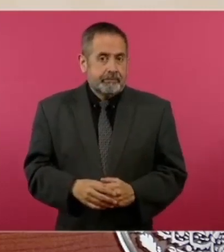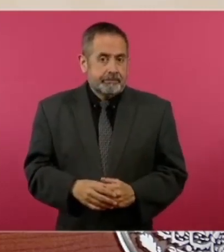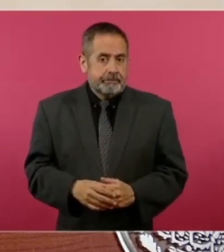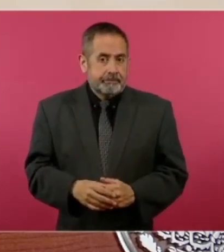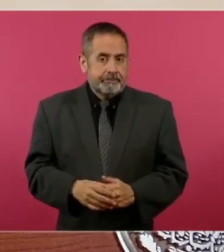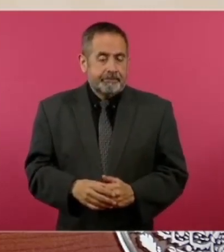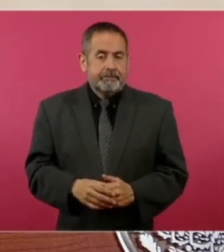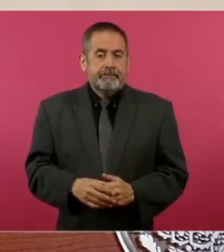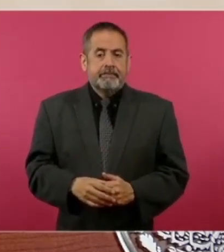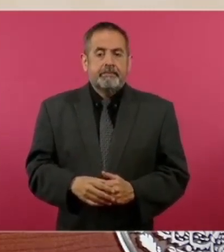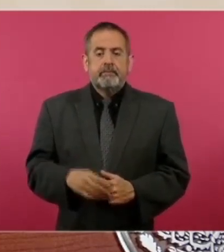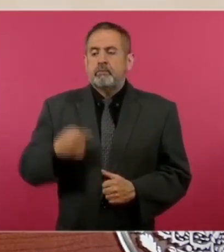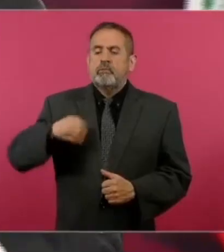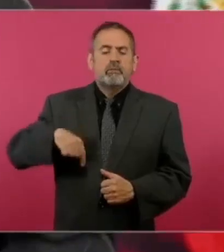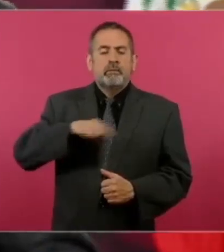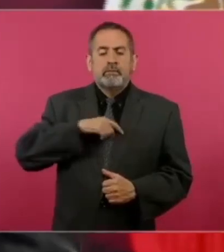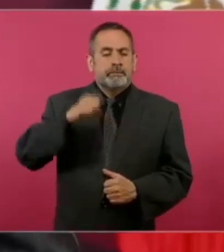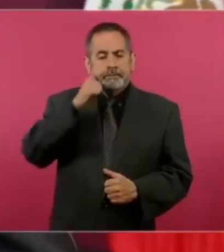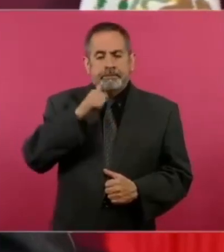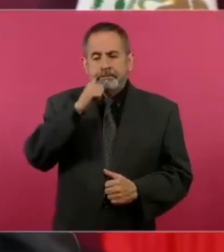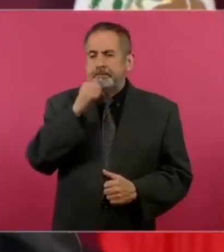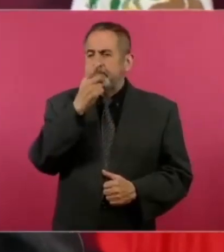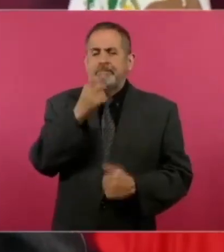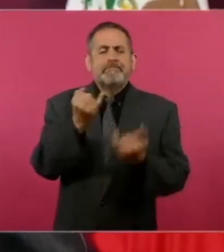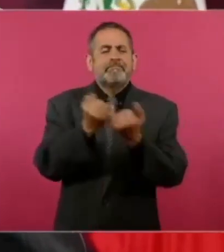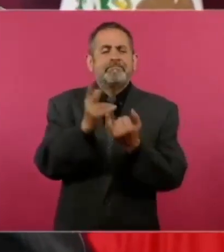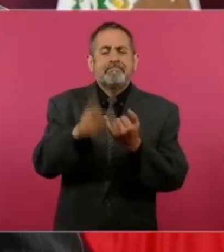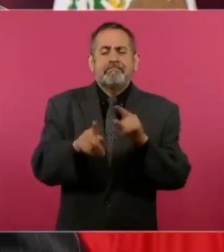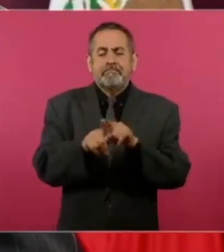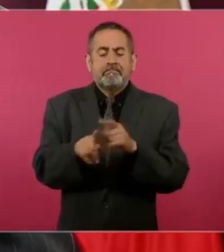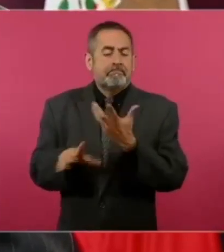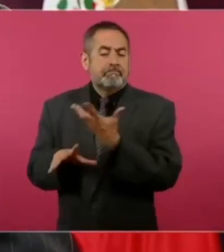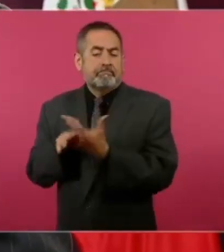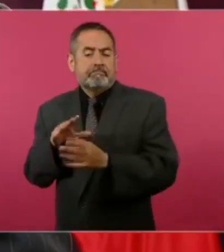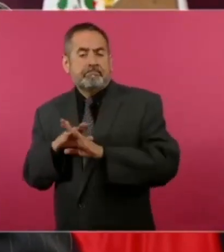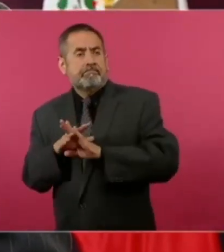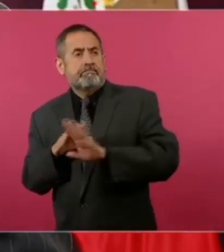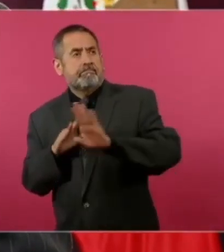Nosotros siempre insistimos, es como lo de la migración,